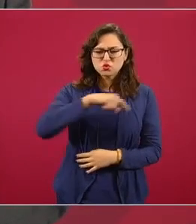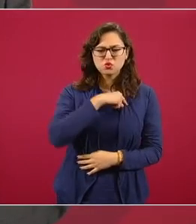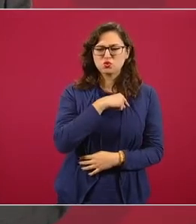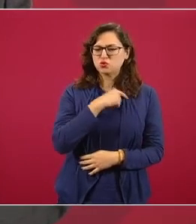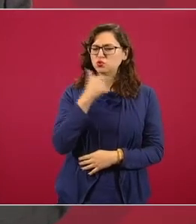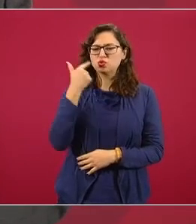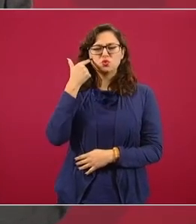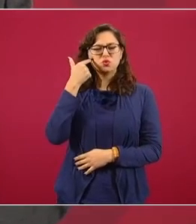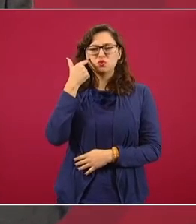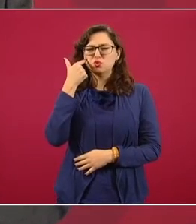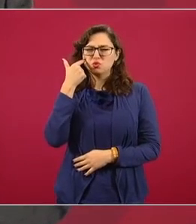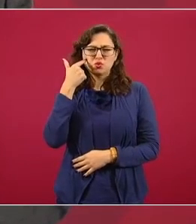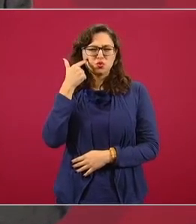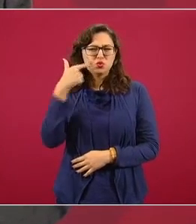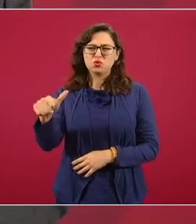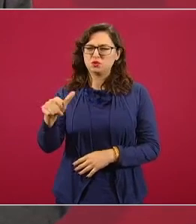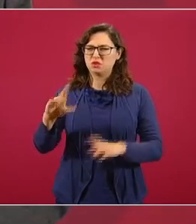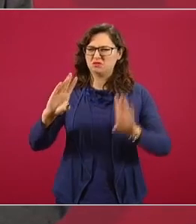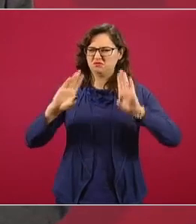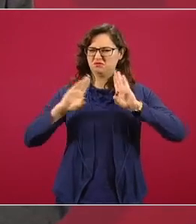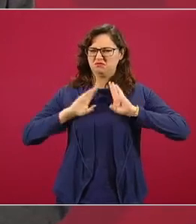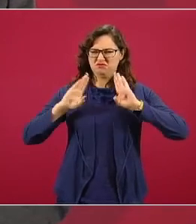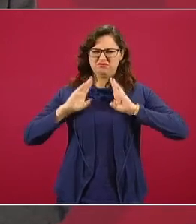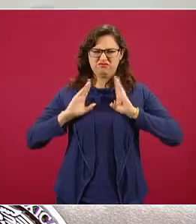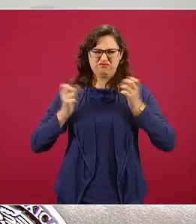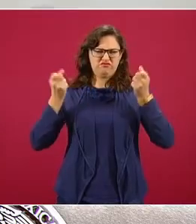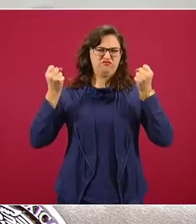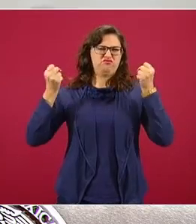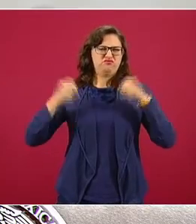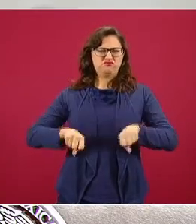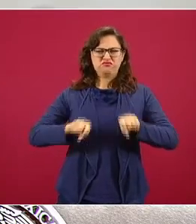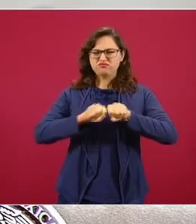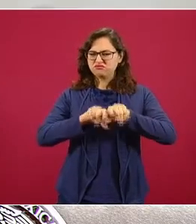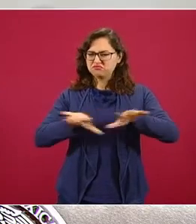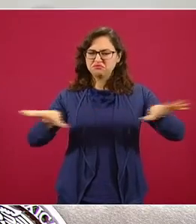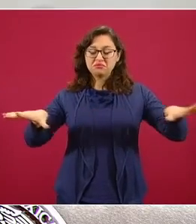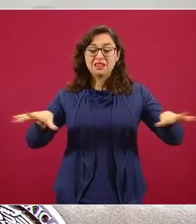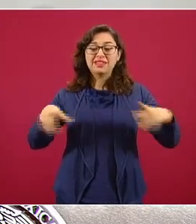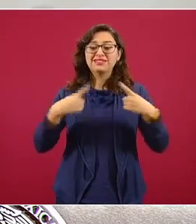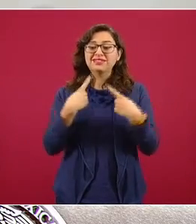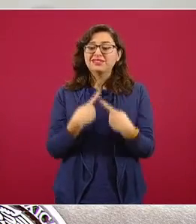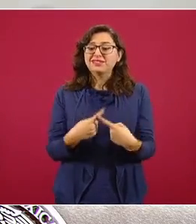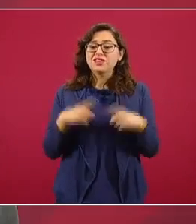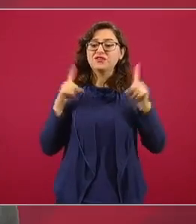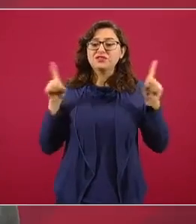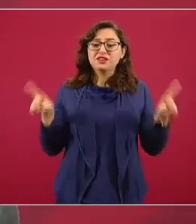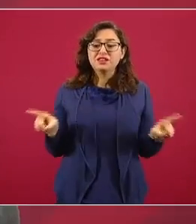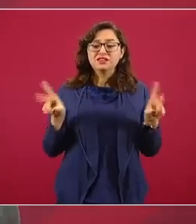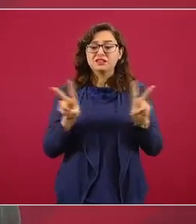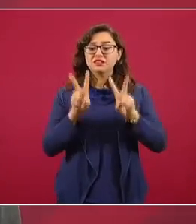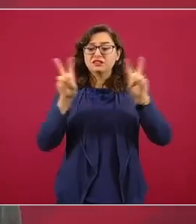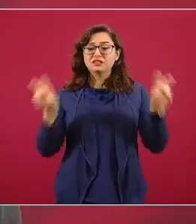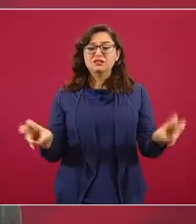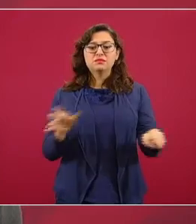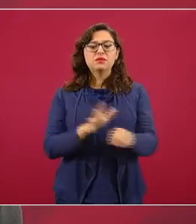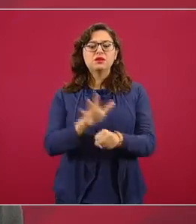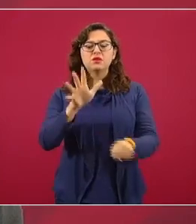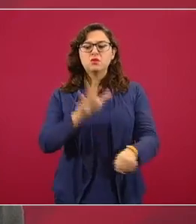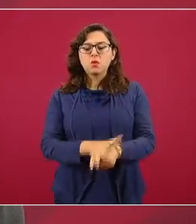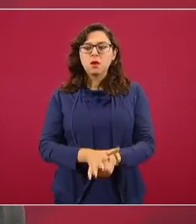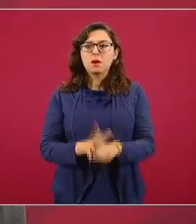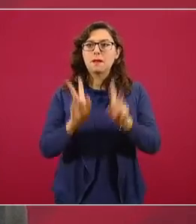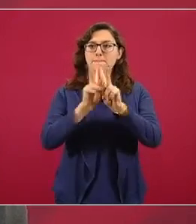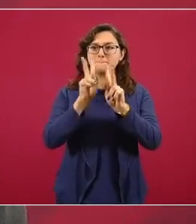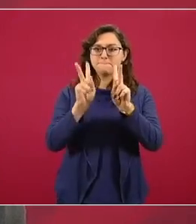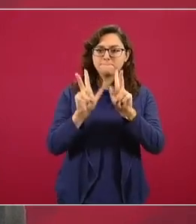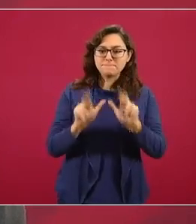garantizando la paz, la tranquilidad, la seguridad, ¿sí?, respetando los derechos humanos, y